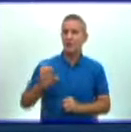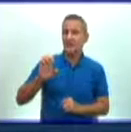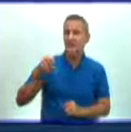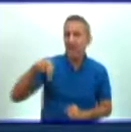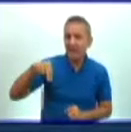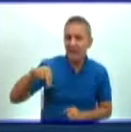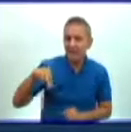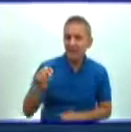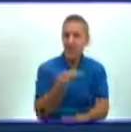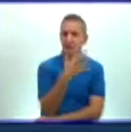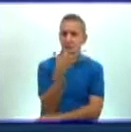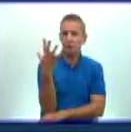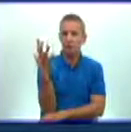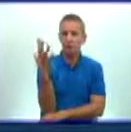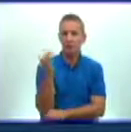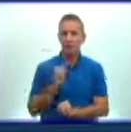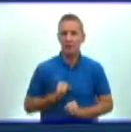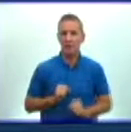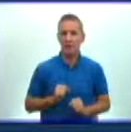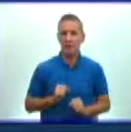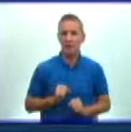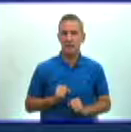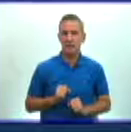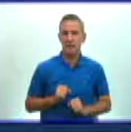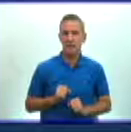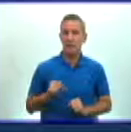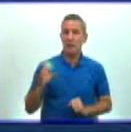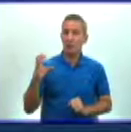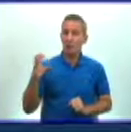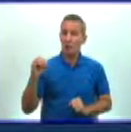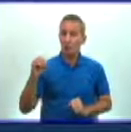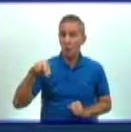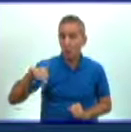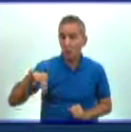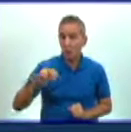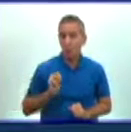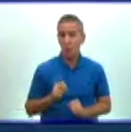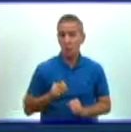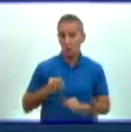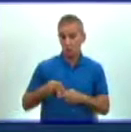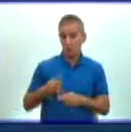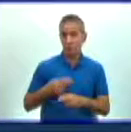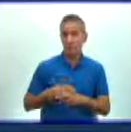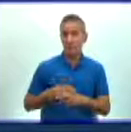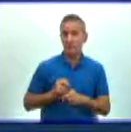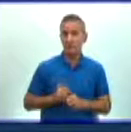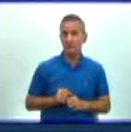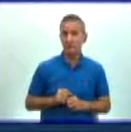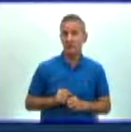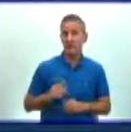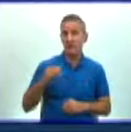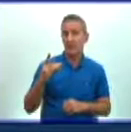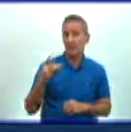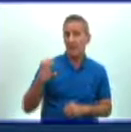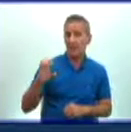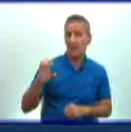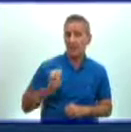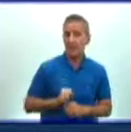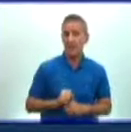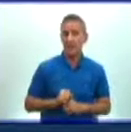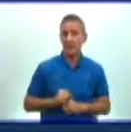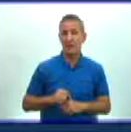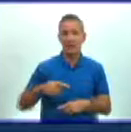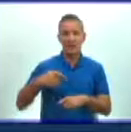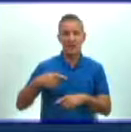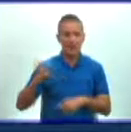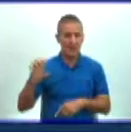especial como este, aquí tenemos a Con, capaz de dejar raíces en sus retoños,